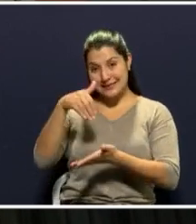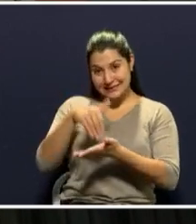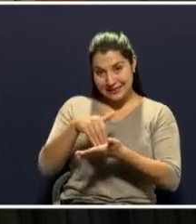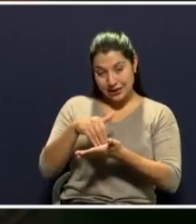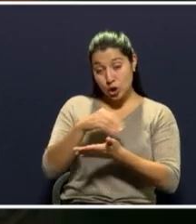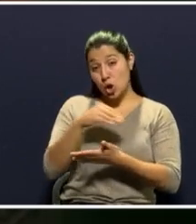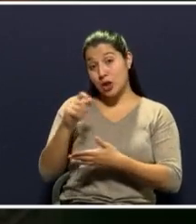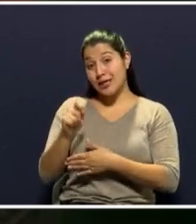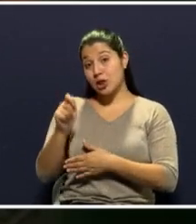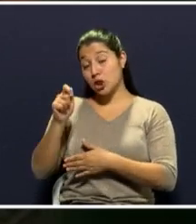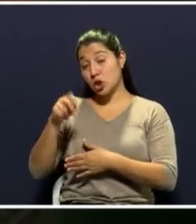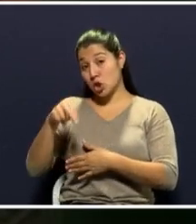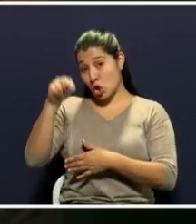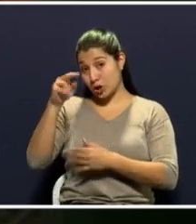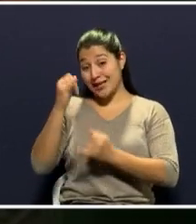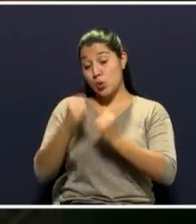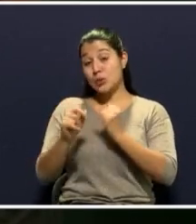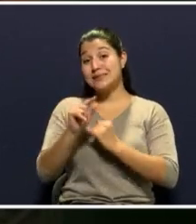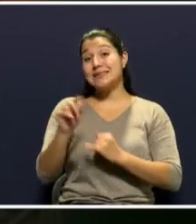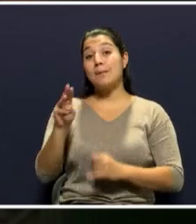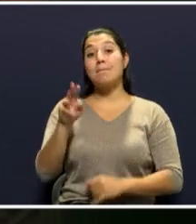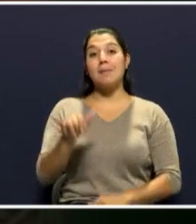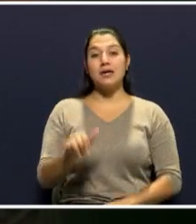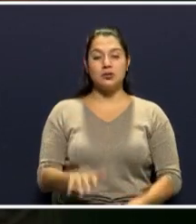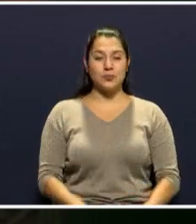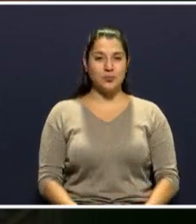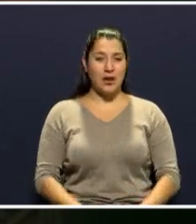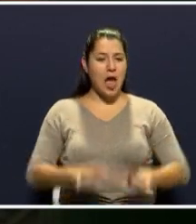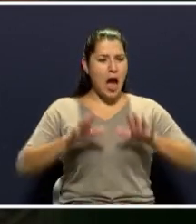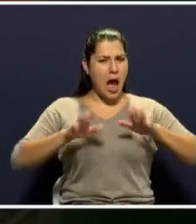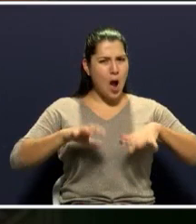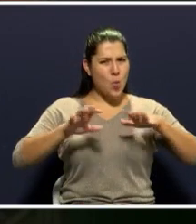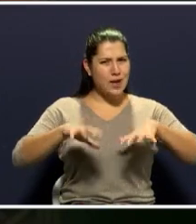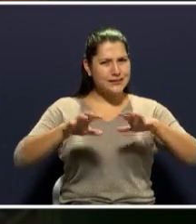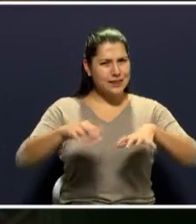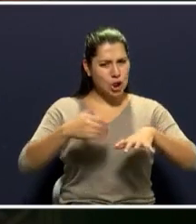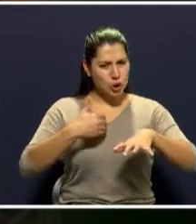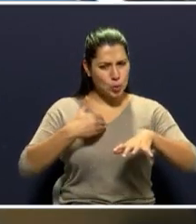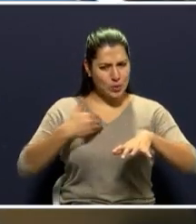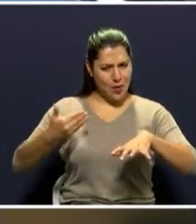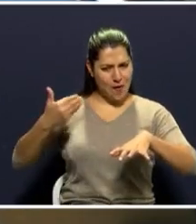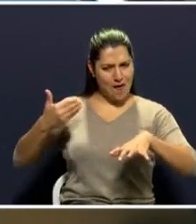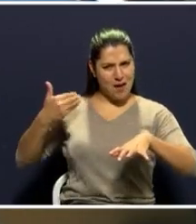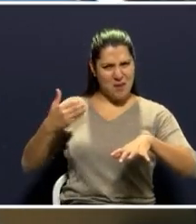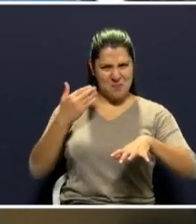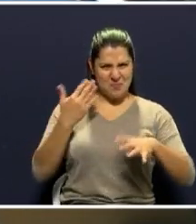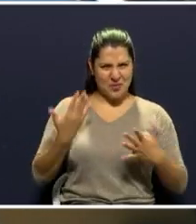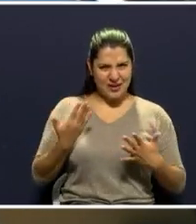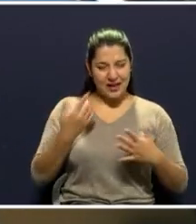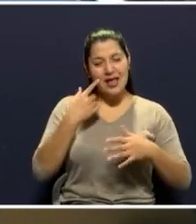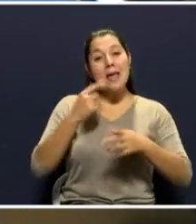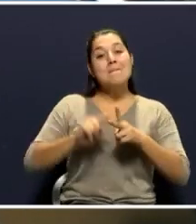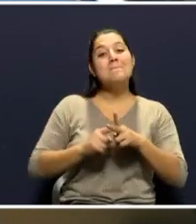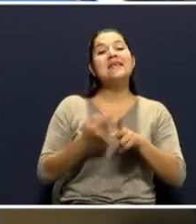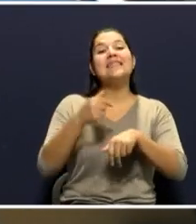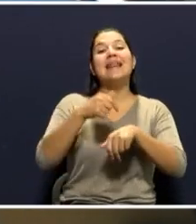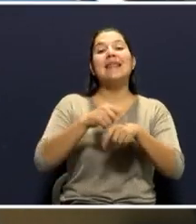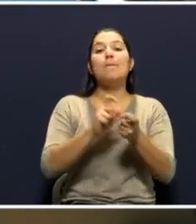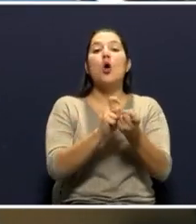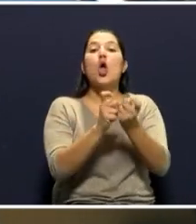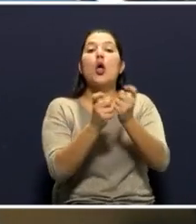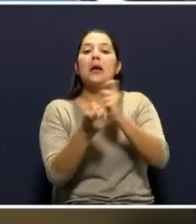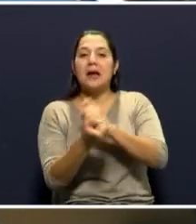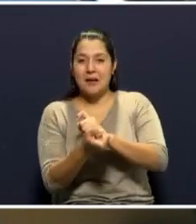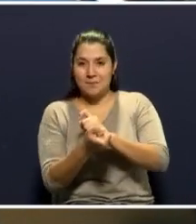la última semana de mayo. Estos aguaceros que hemos tenido en estos días han sido propios de la época de transición. Recordemos que durante la época de